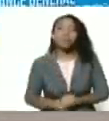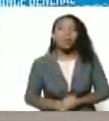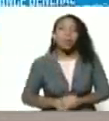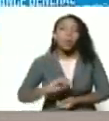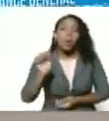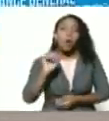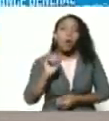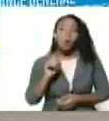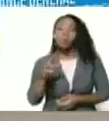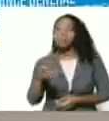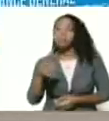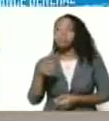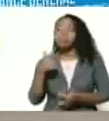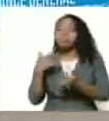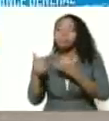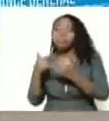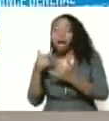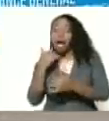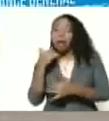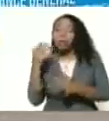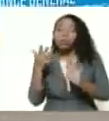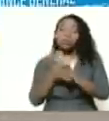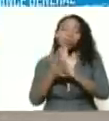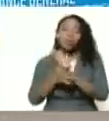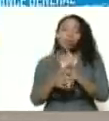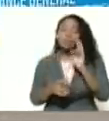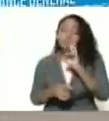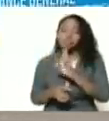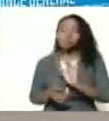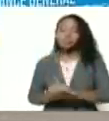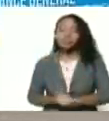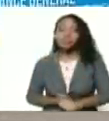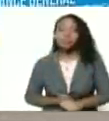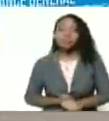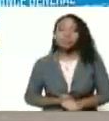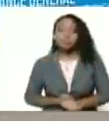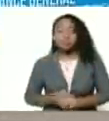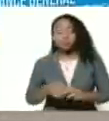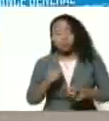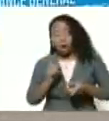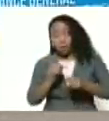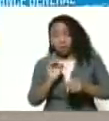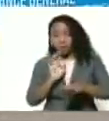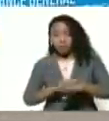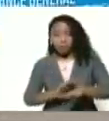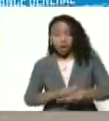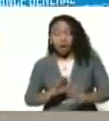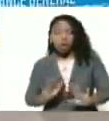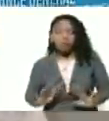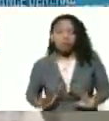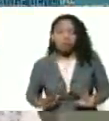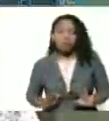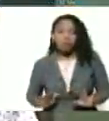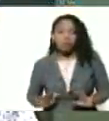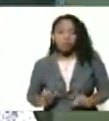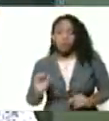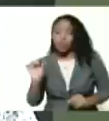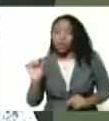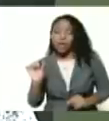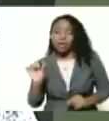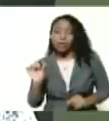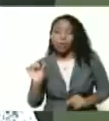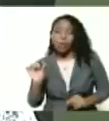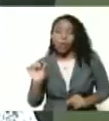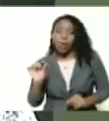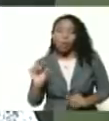En un coctelito. Ah, Ernesto, suele suceder en un poquito de cocuy con